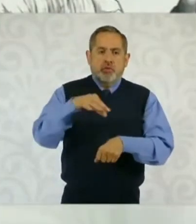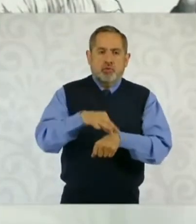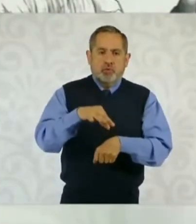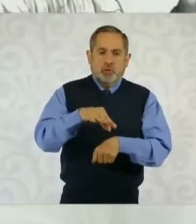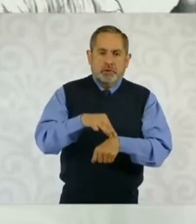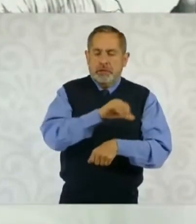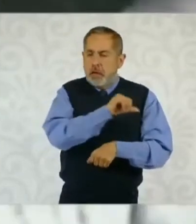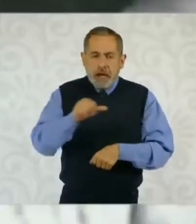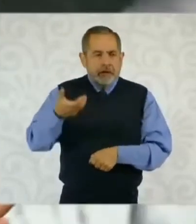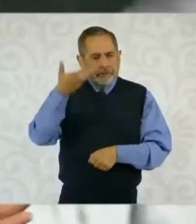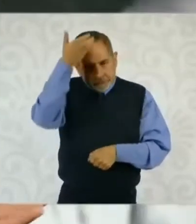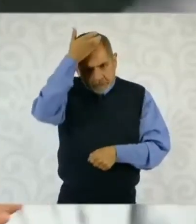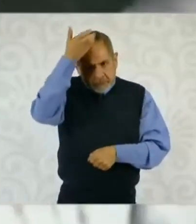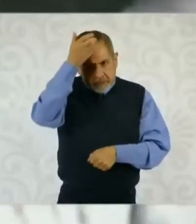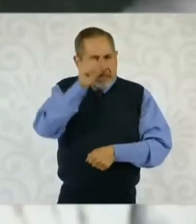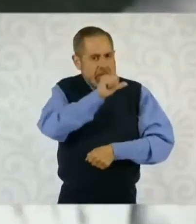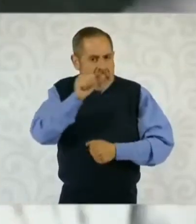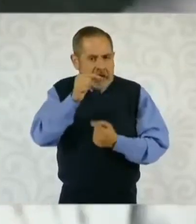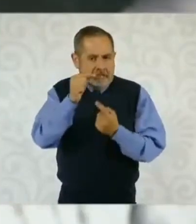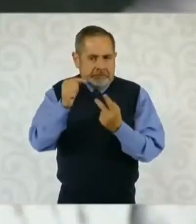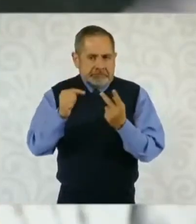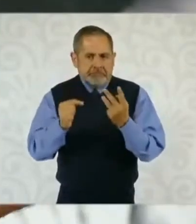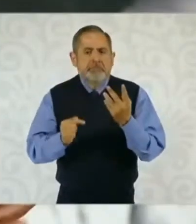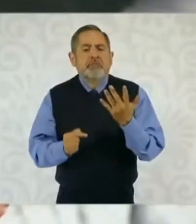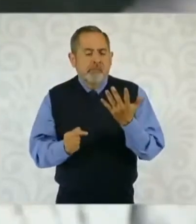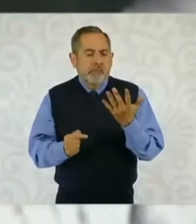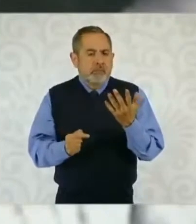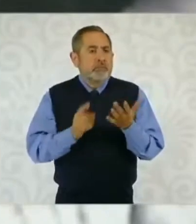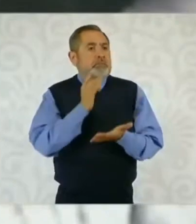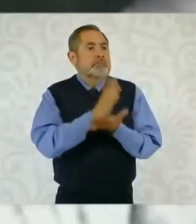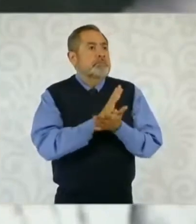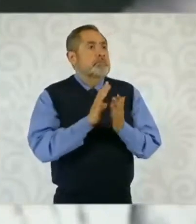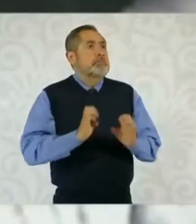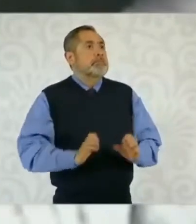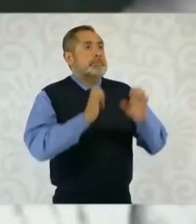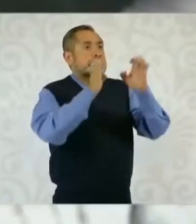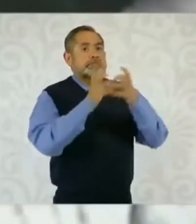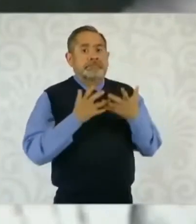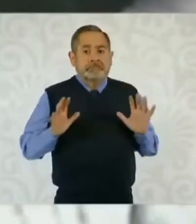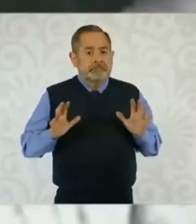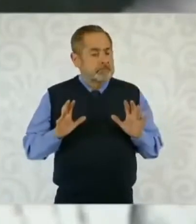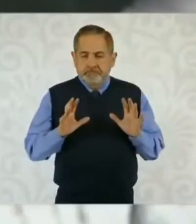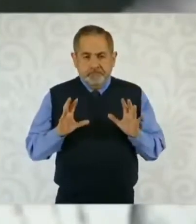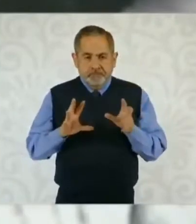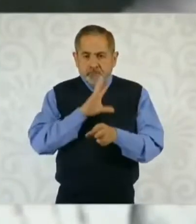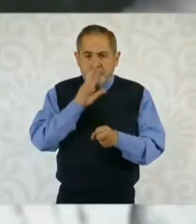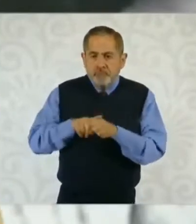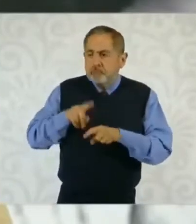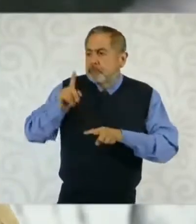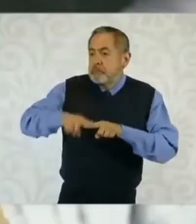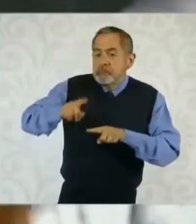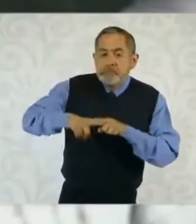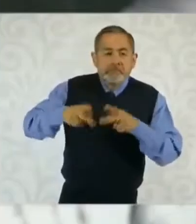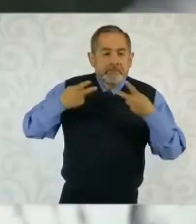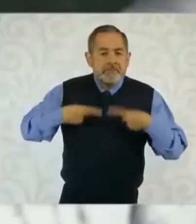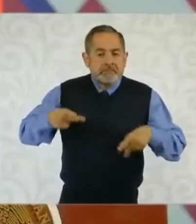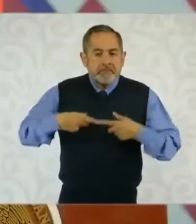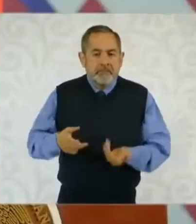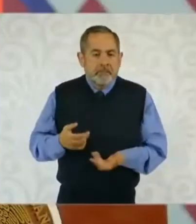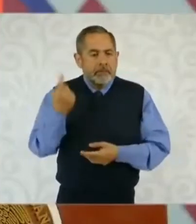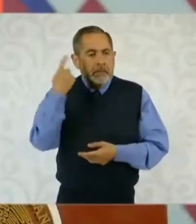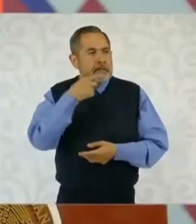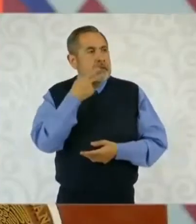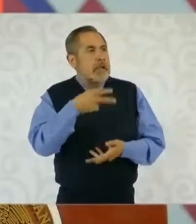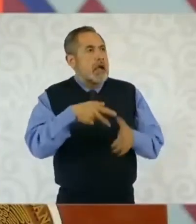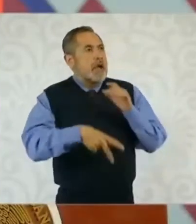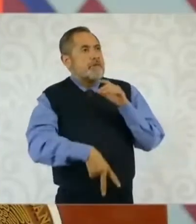hacer una muy buena planeación, no solamente desde la lógica de la infraestructura y el equipamiento, sino también de la contratación, porque de nada sirve tener